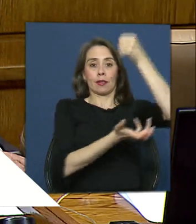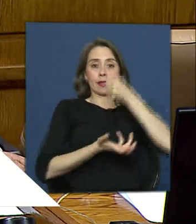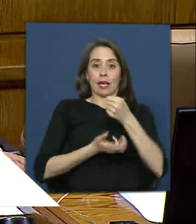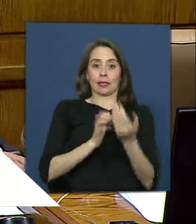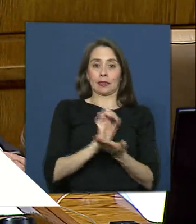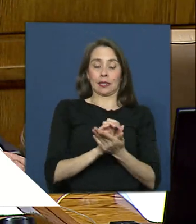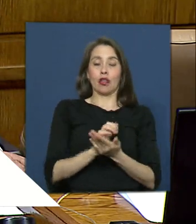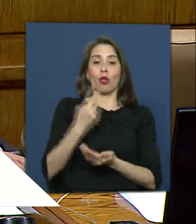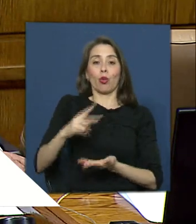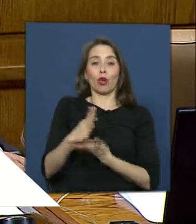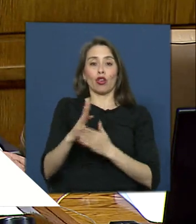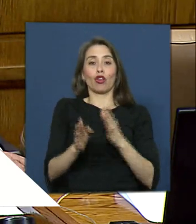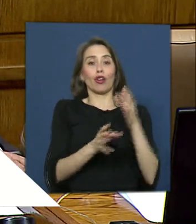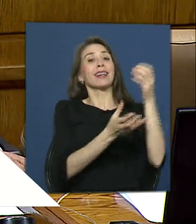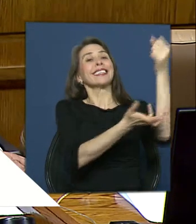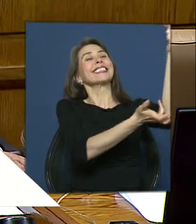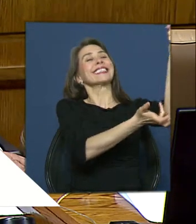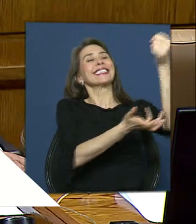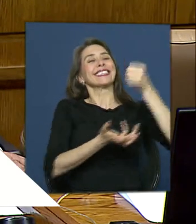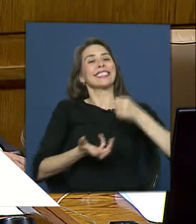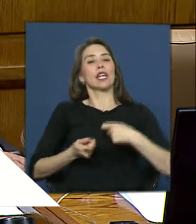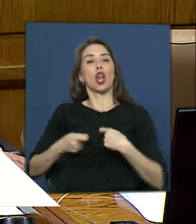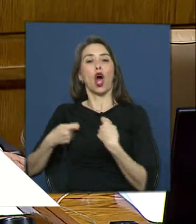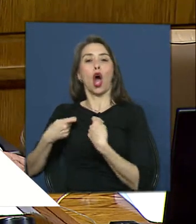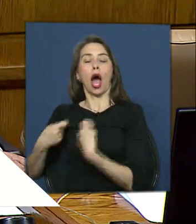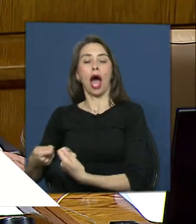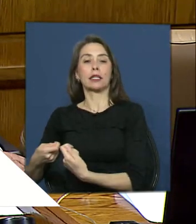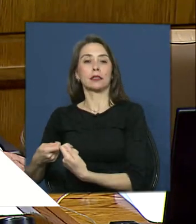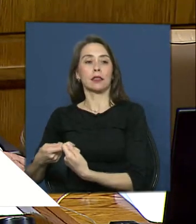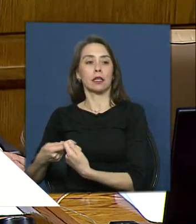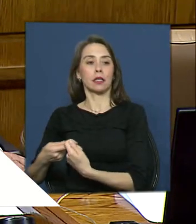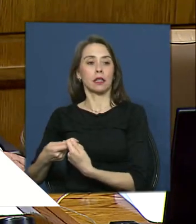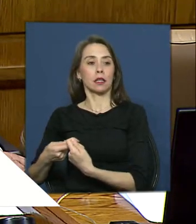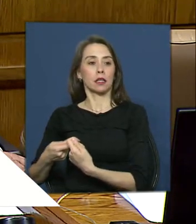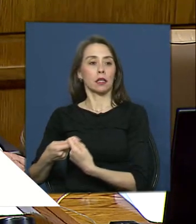del sostenedor los destina a